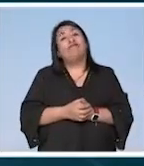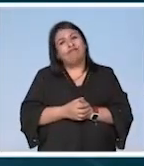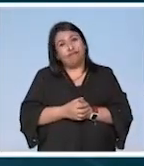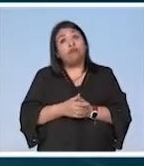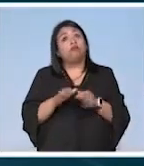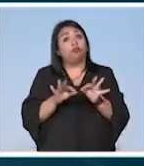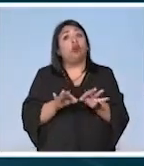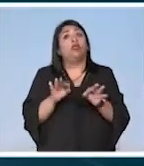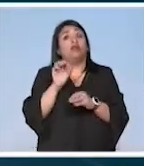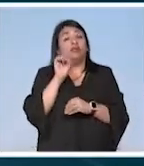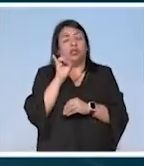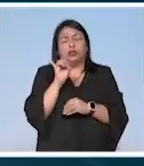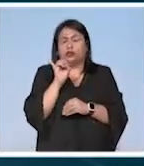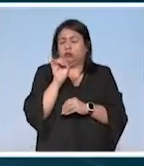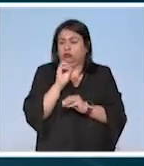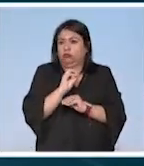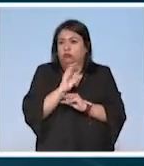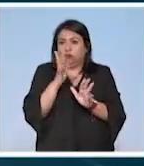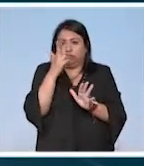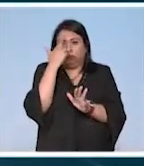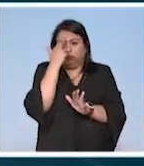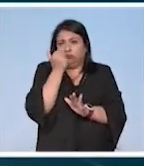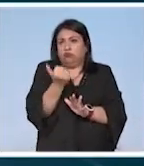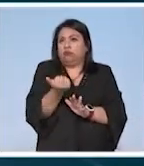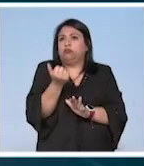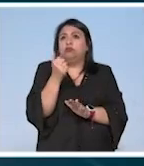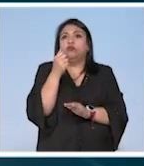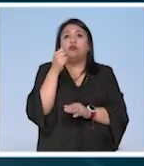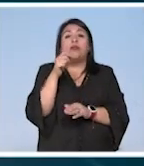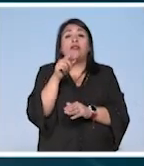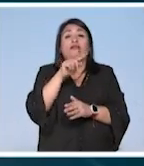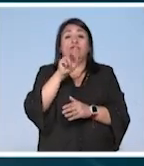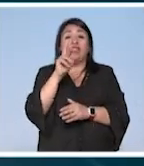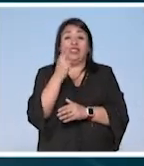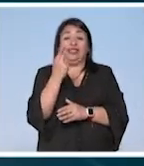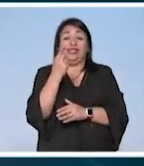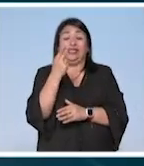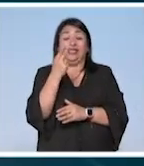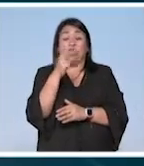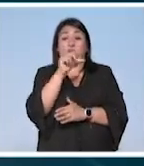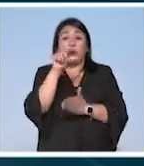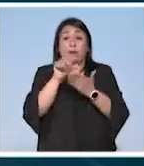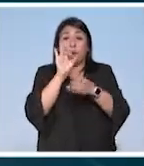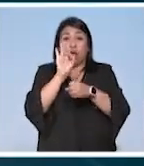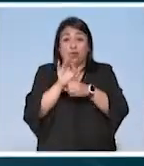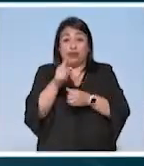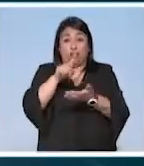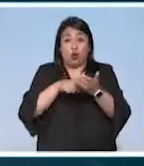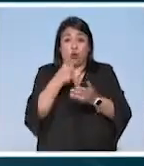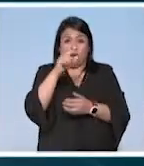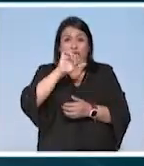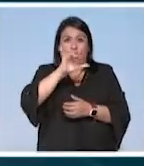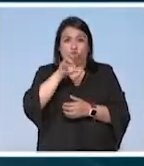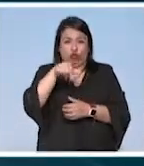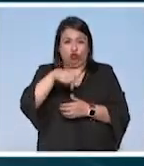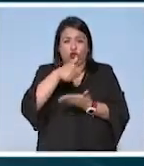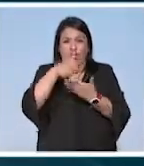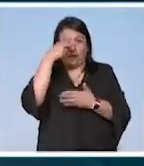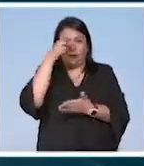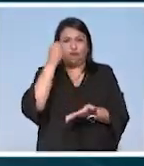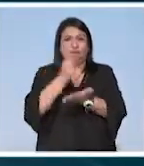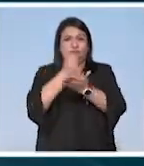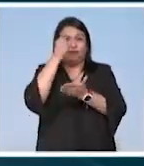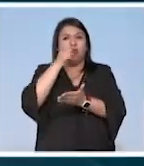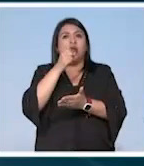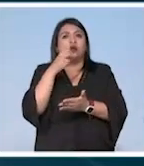de su importancia indiscutible y de ser una de las 25 áreas naturales protegidas de la Ciudad de México, decretadas